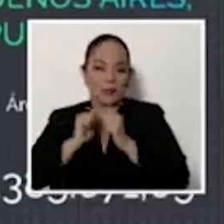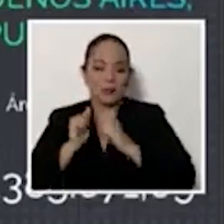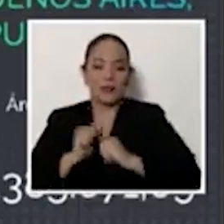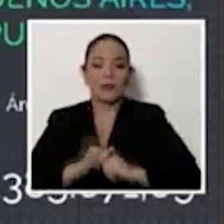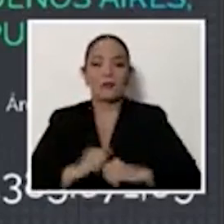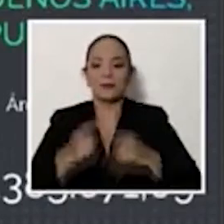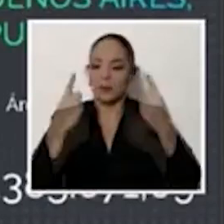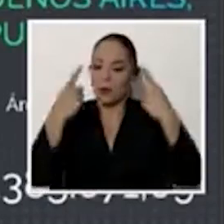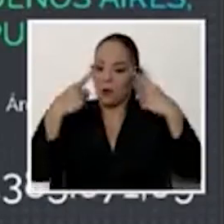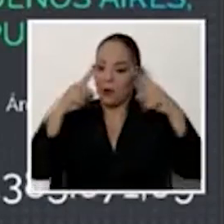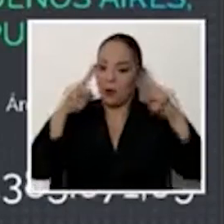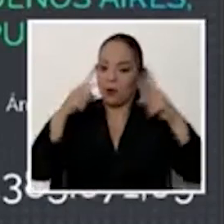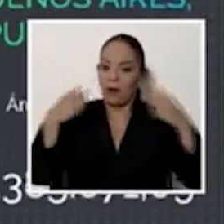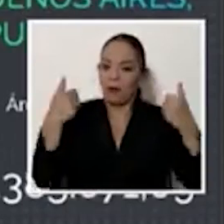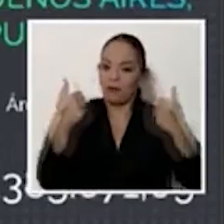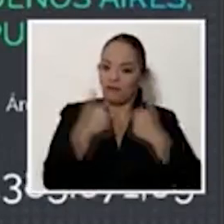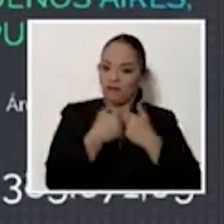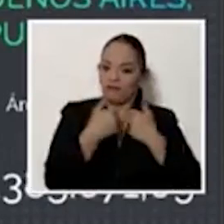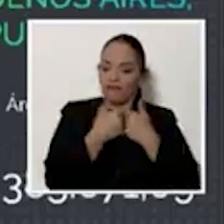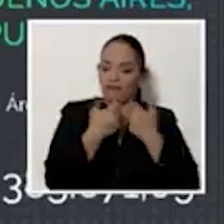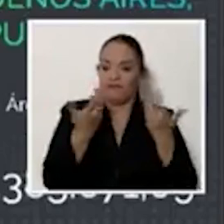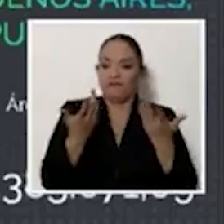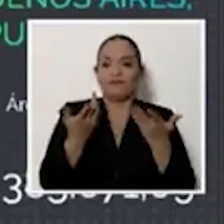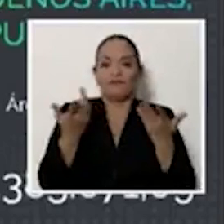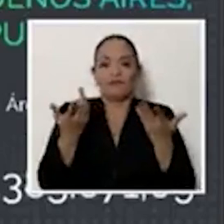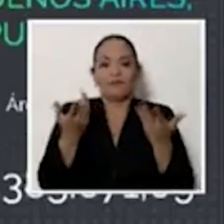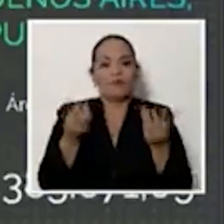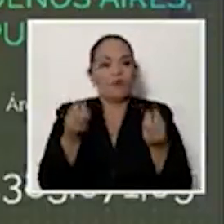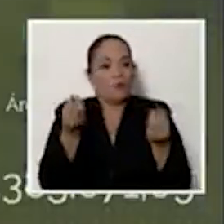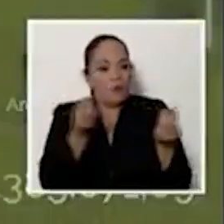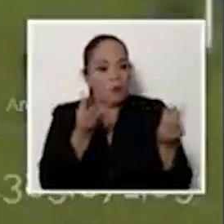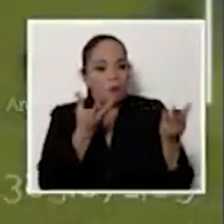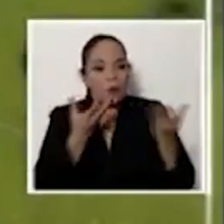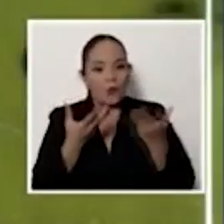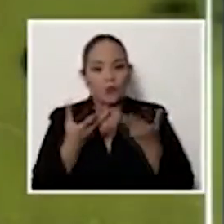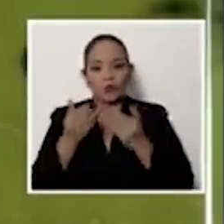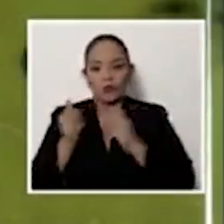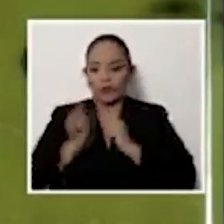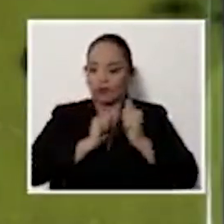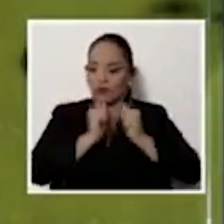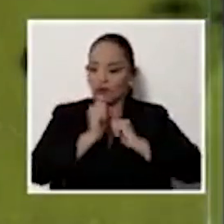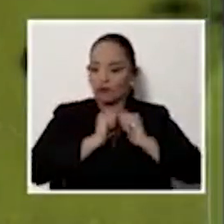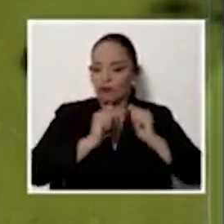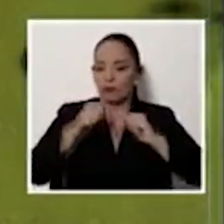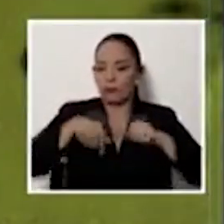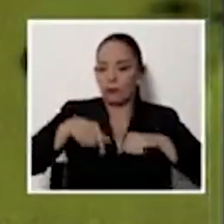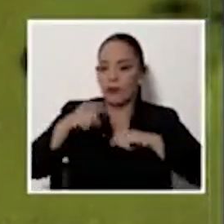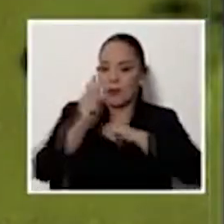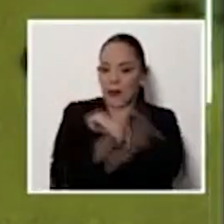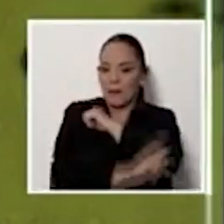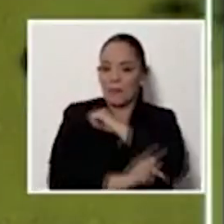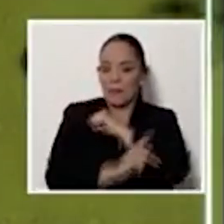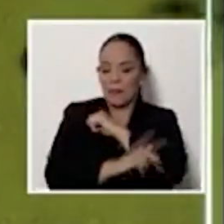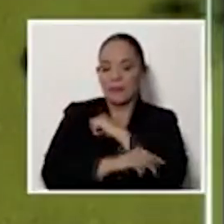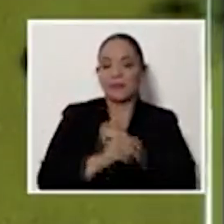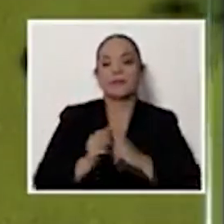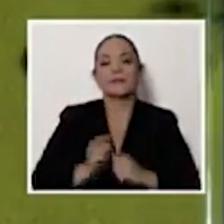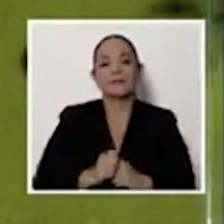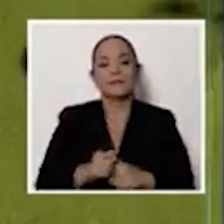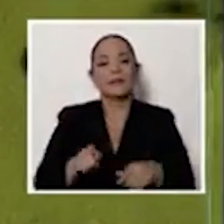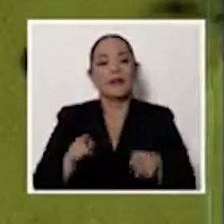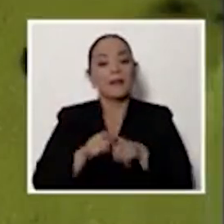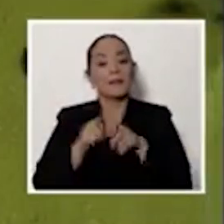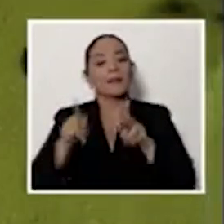de deportes roiner Mora anunciaron seis estructuras deportivas en este anuncio solo